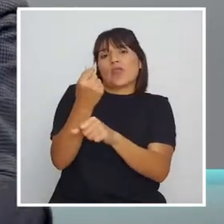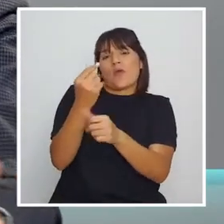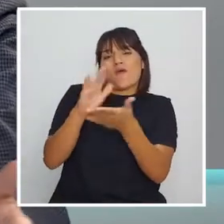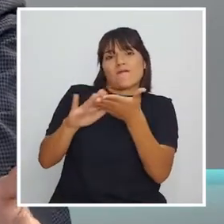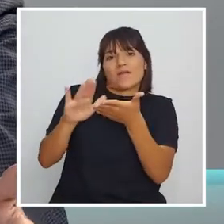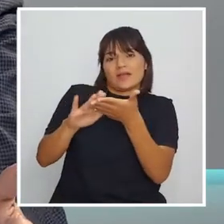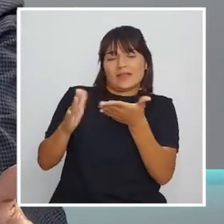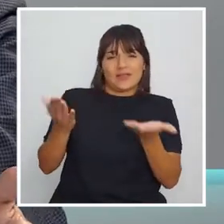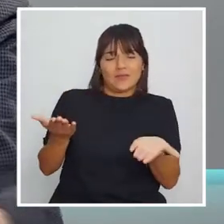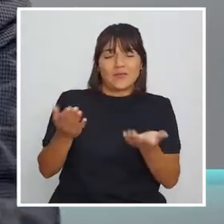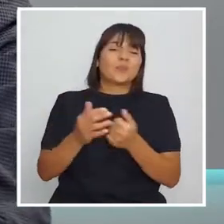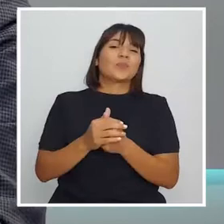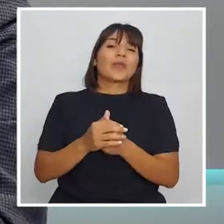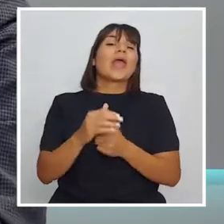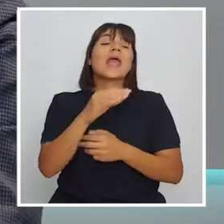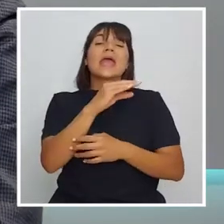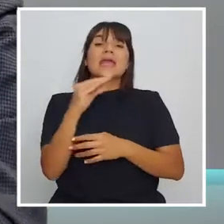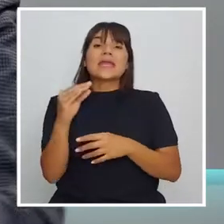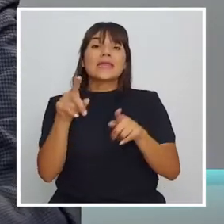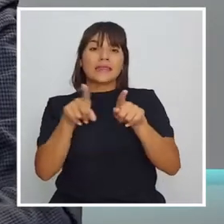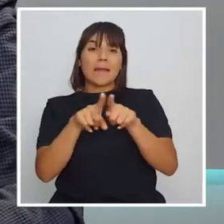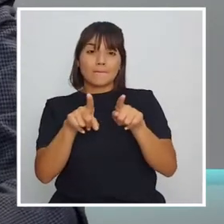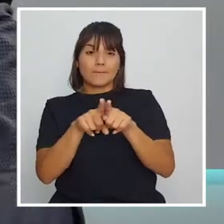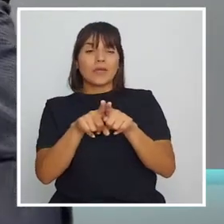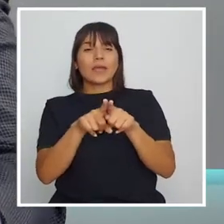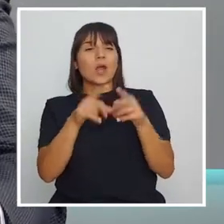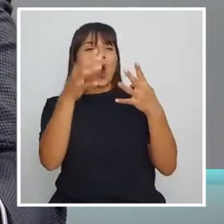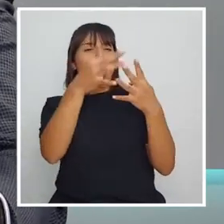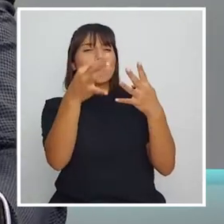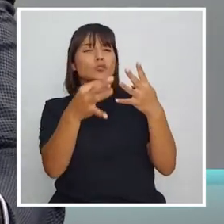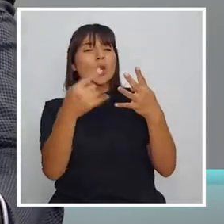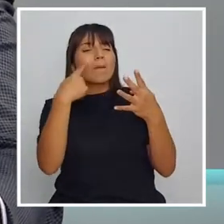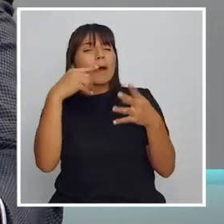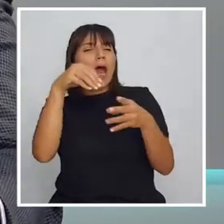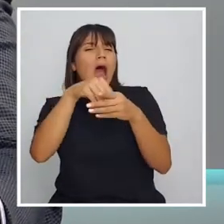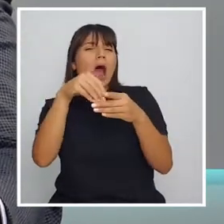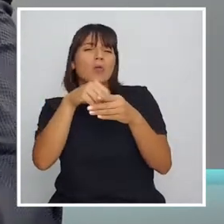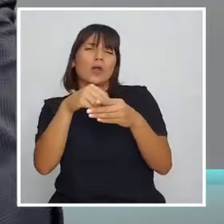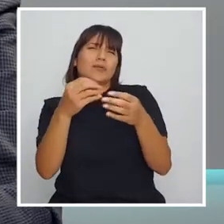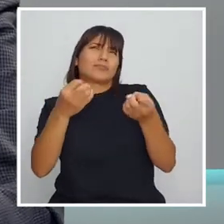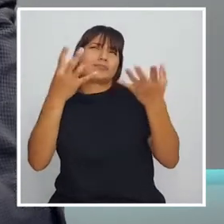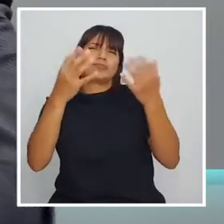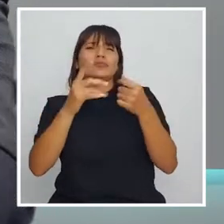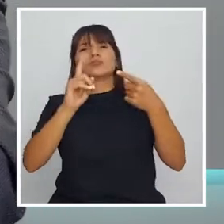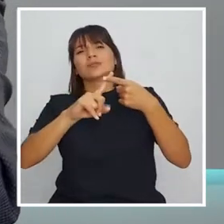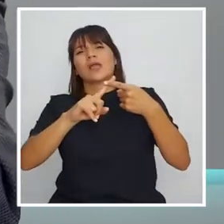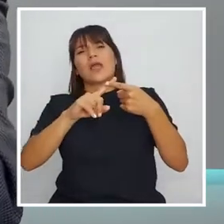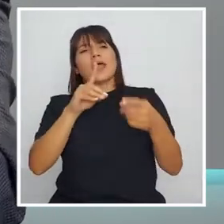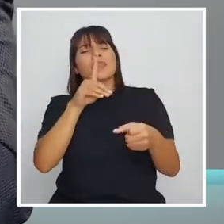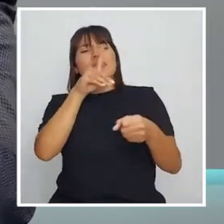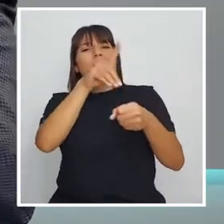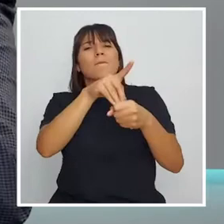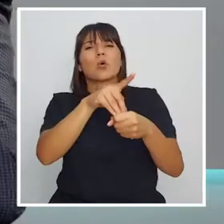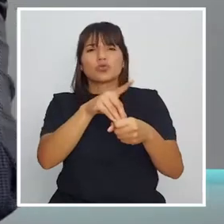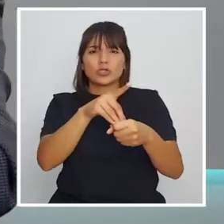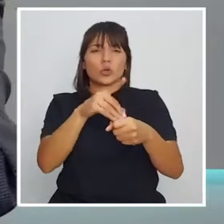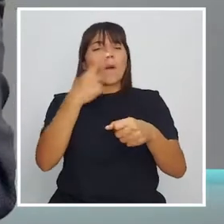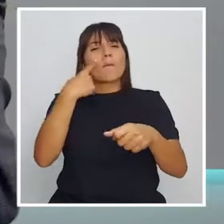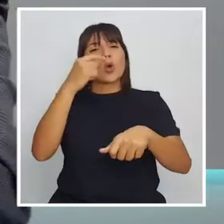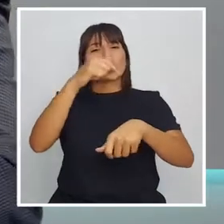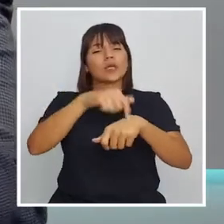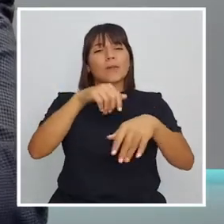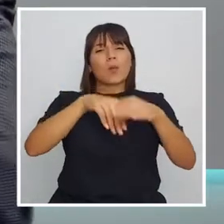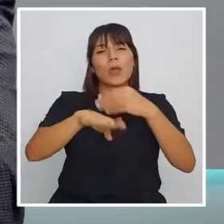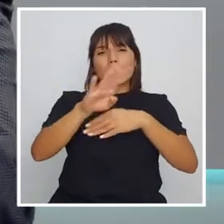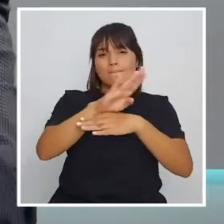yo podría ahorrar es mucho mayor. Puedo ahorrar en los depósitos a plazo del banco, hasta en la cuenta corriente. A veces